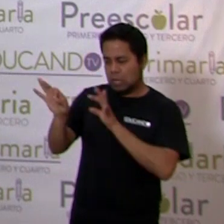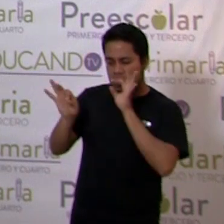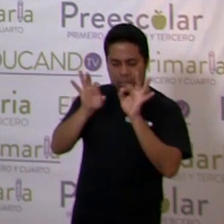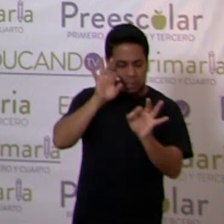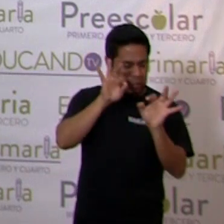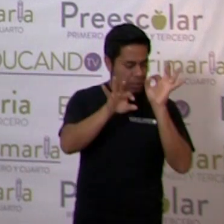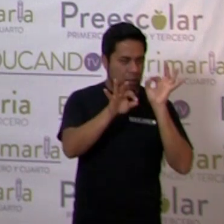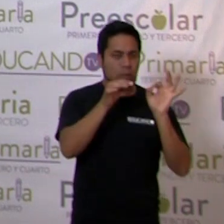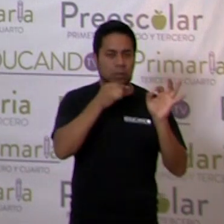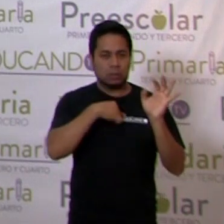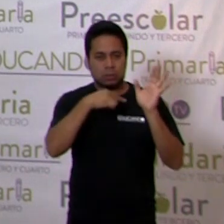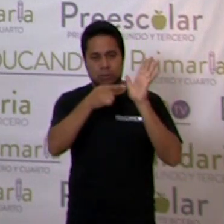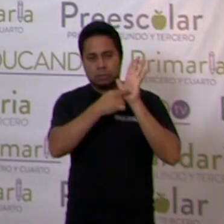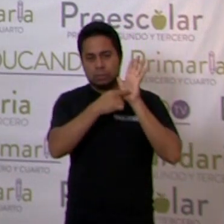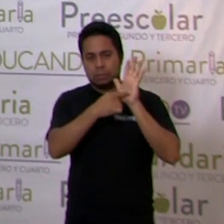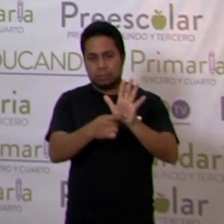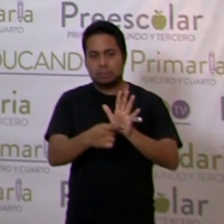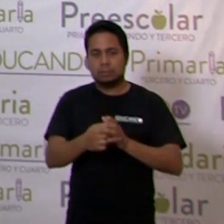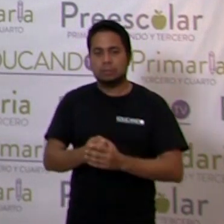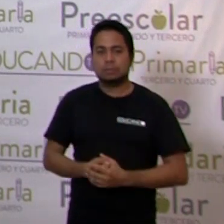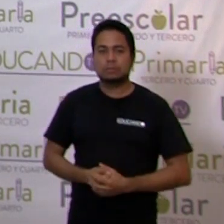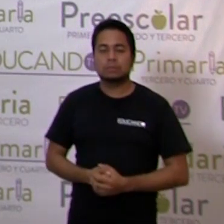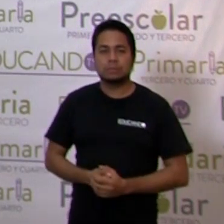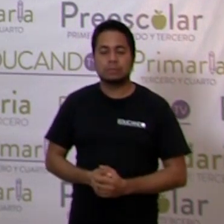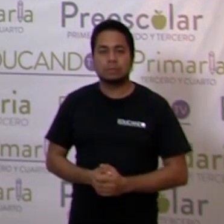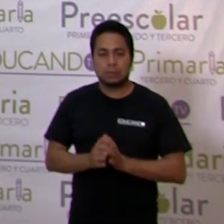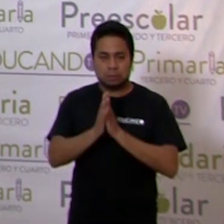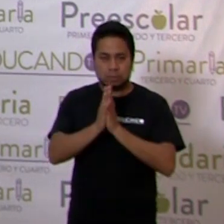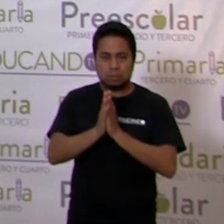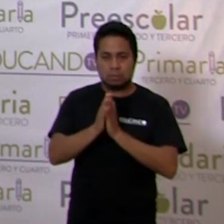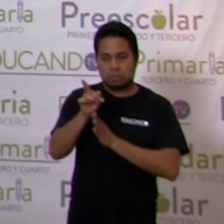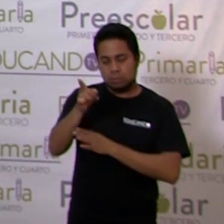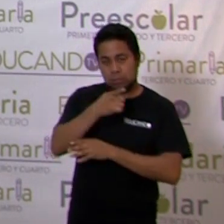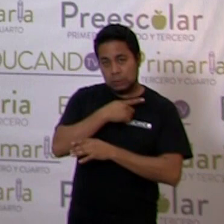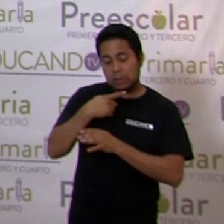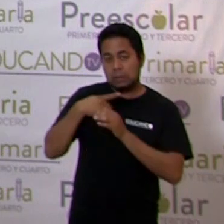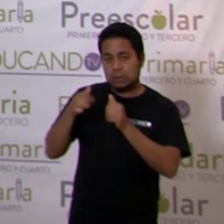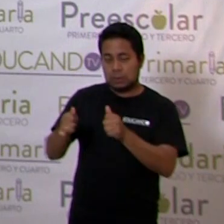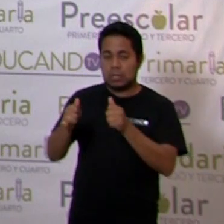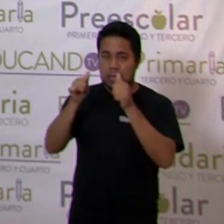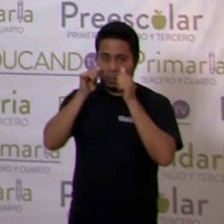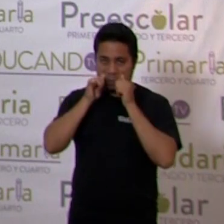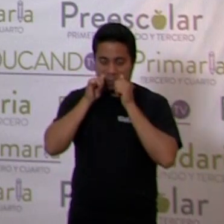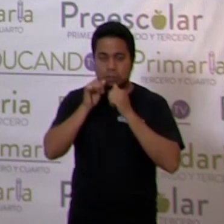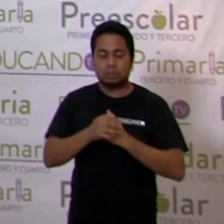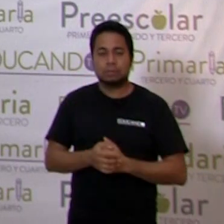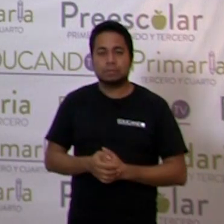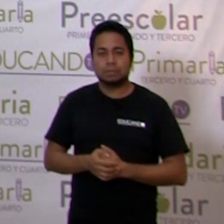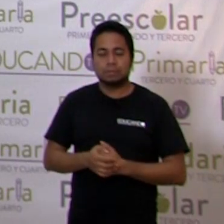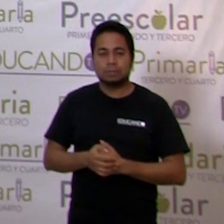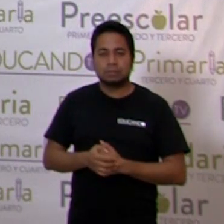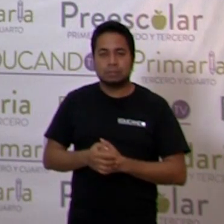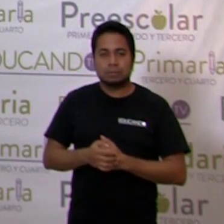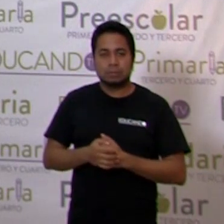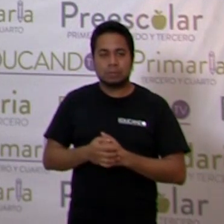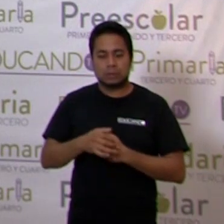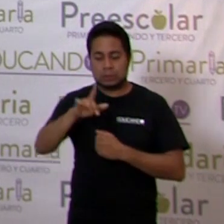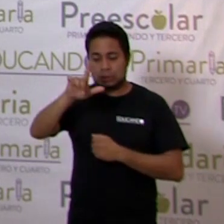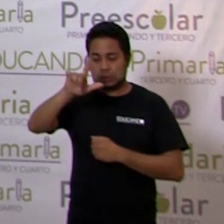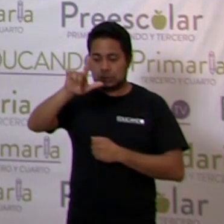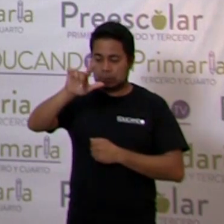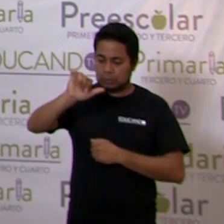te las voy a presentar por favor ponme atención los lados de las figuras son